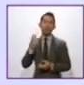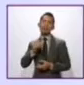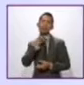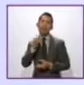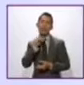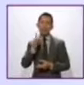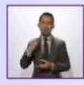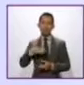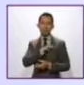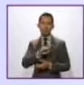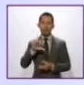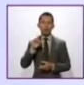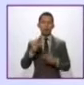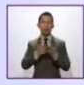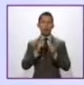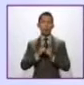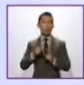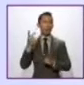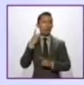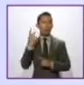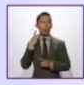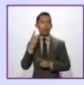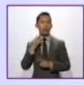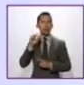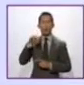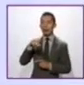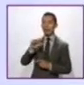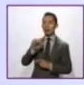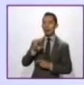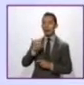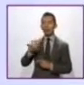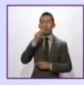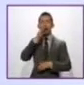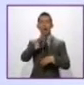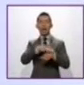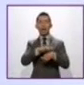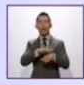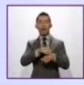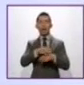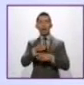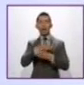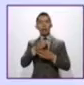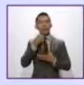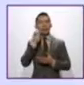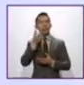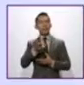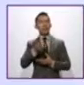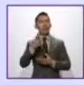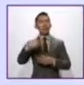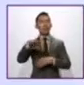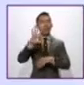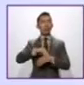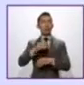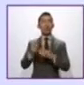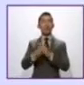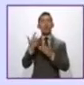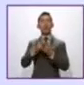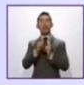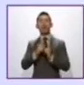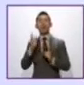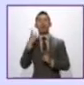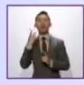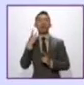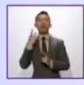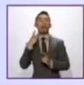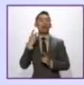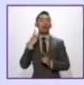lacayos de los partidos políticos. Mari, te invito a tomarte un café si te deja tu nuevo partido. Y